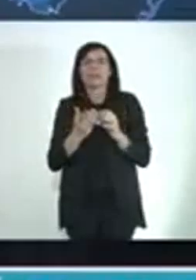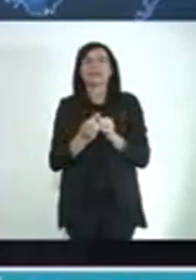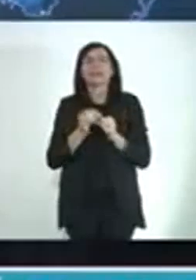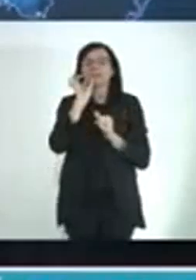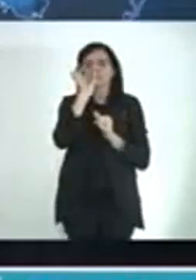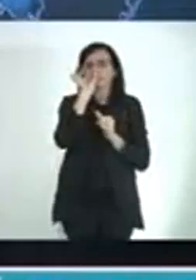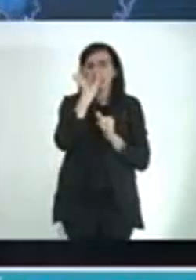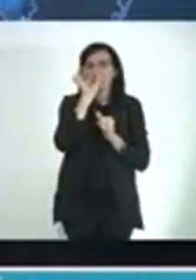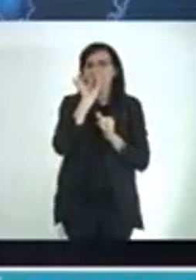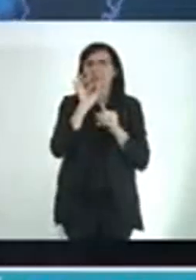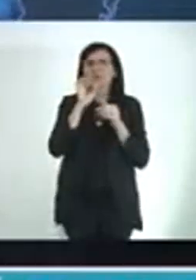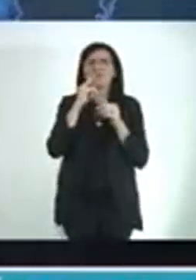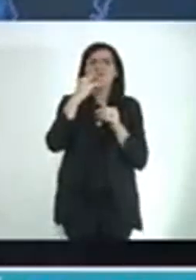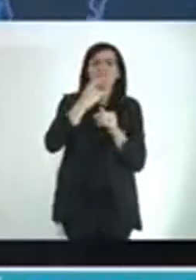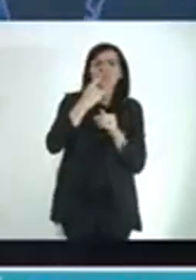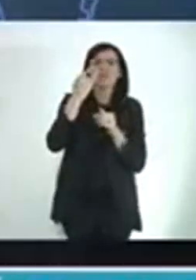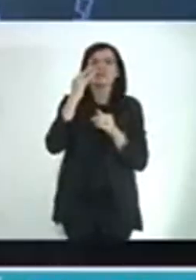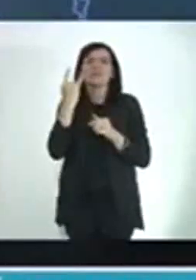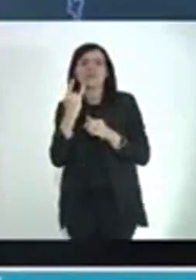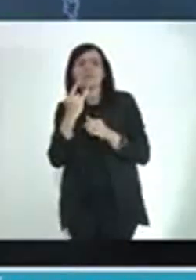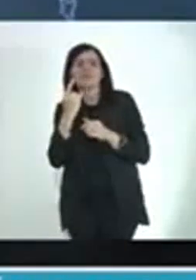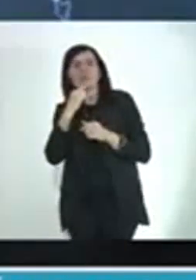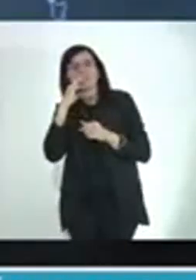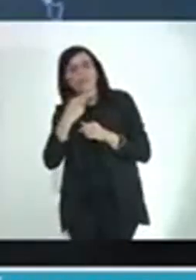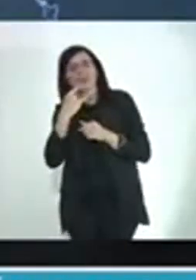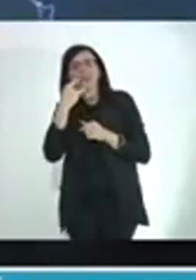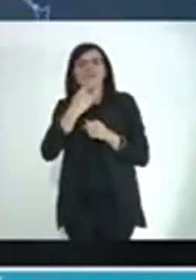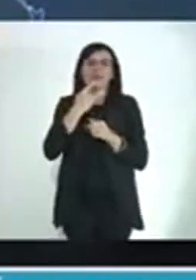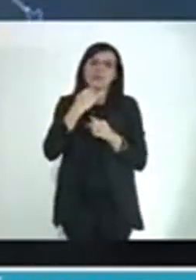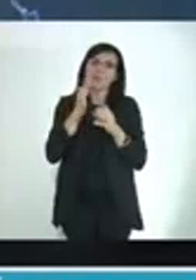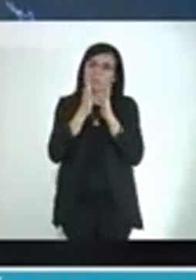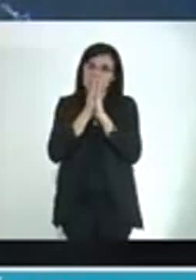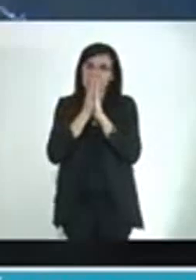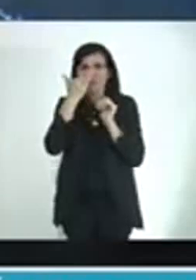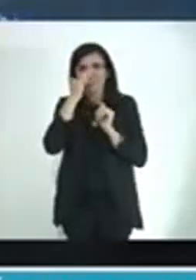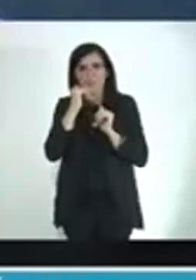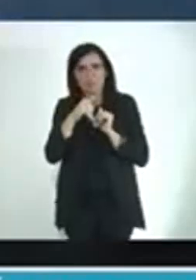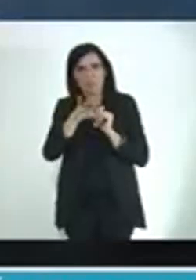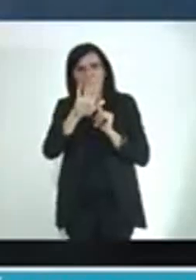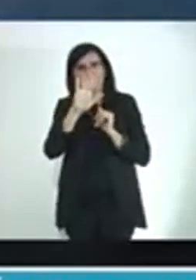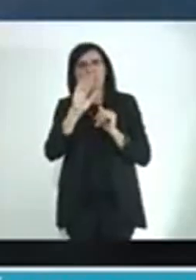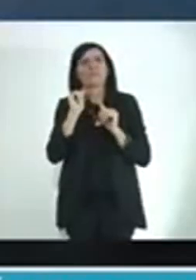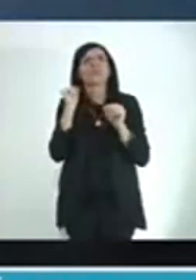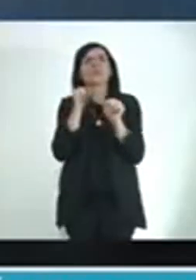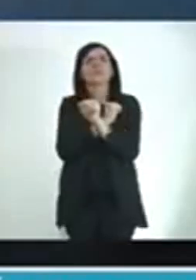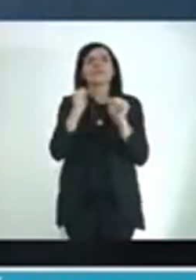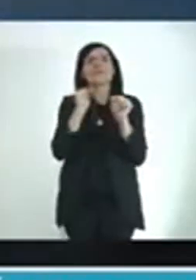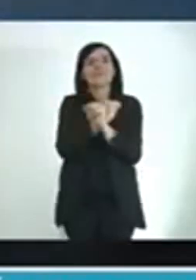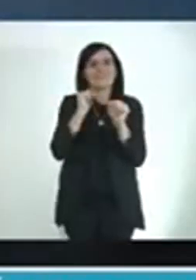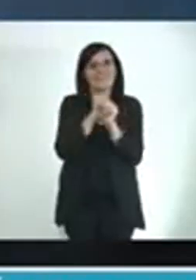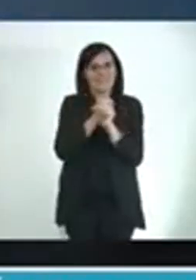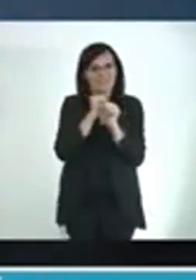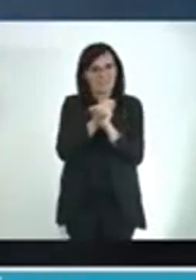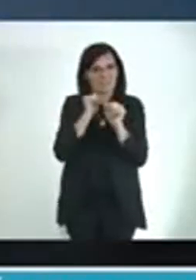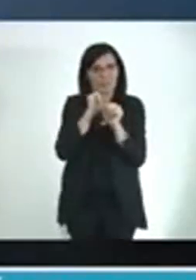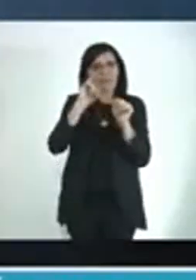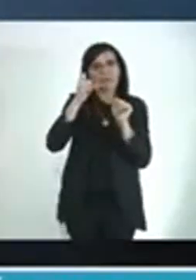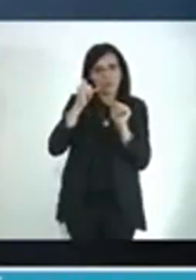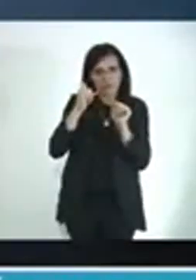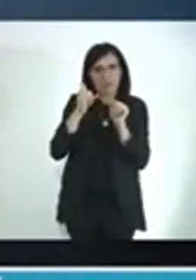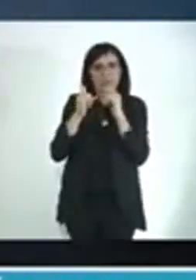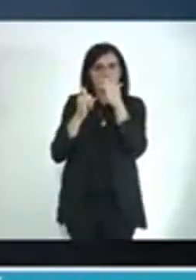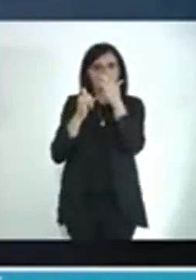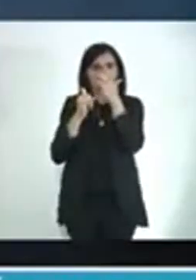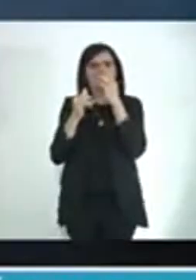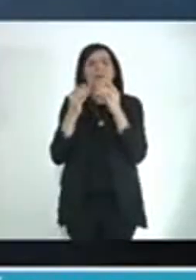adaptarse, ¿no?, a lo, claro, que es la programación de formar. Así que bueno, pedirles por favor que cumplan con este requisito necesario para poder